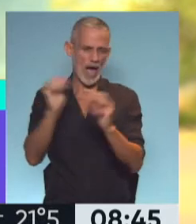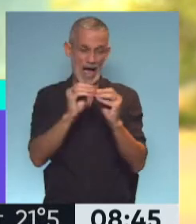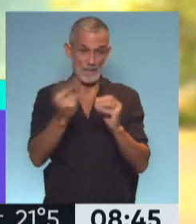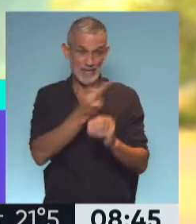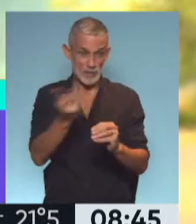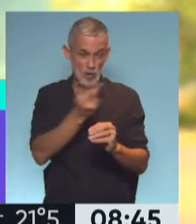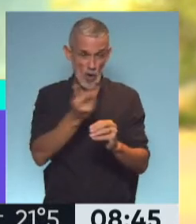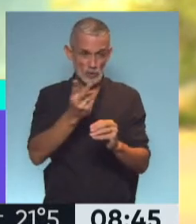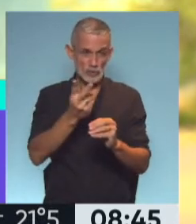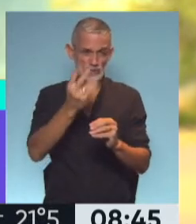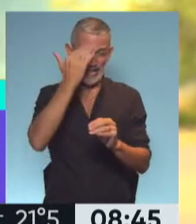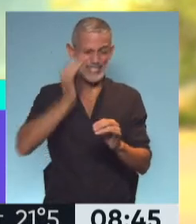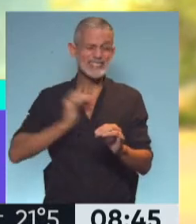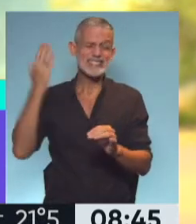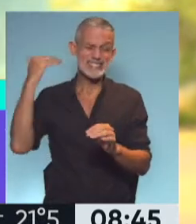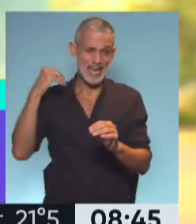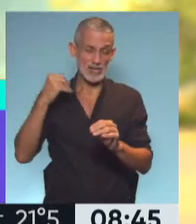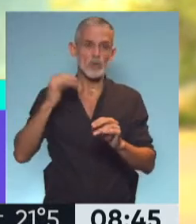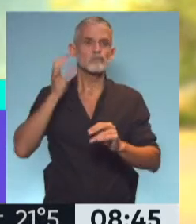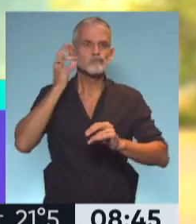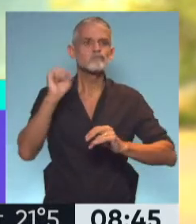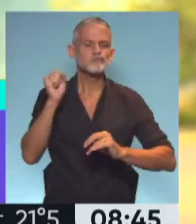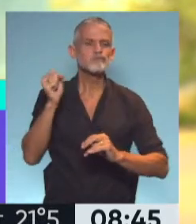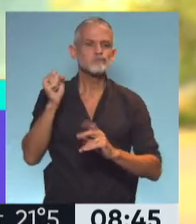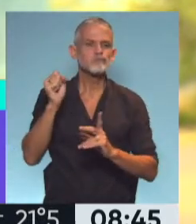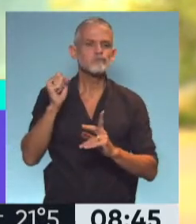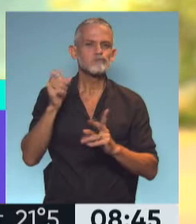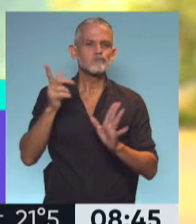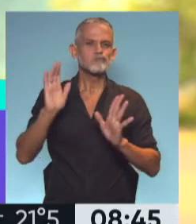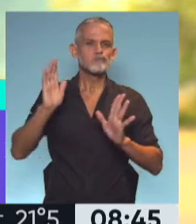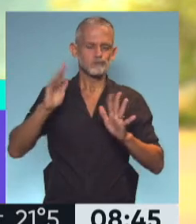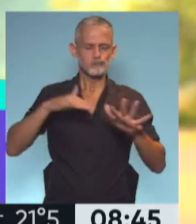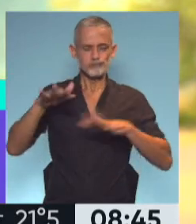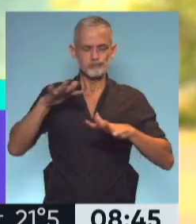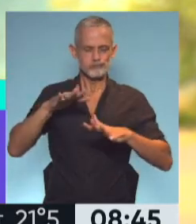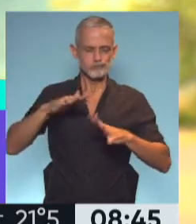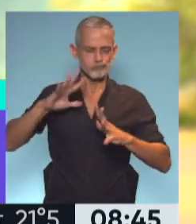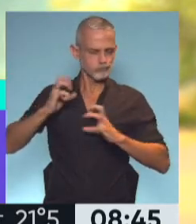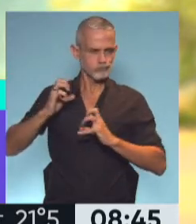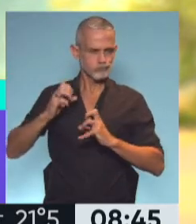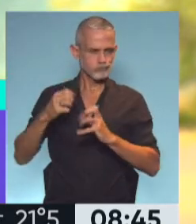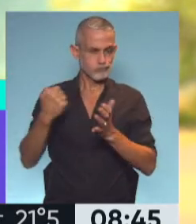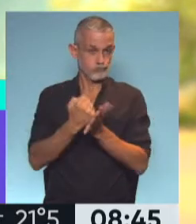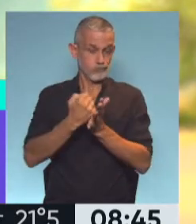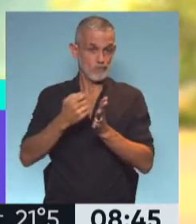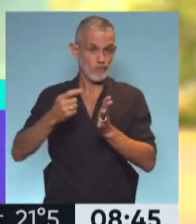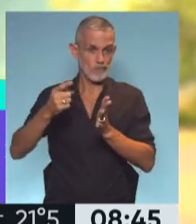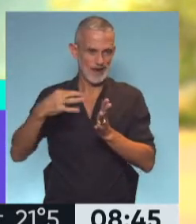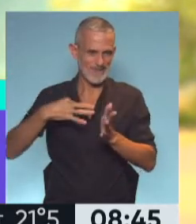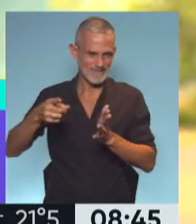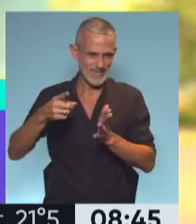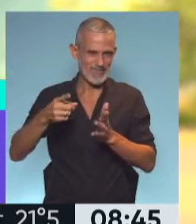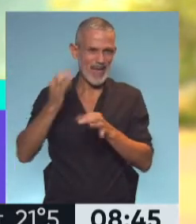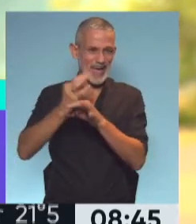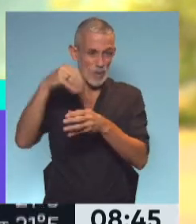que 15 años atrás tuvieron un hecho que los movilizó, que los afectó, que fue una tragedia escolar, que